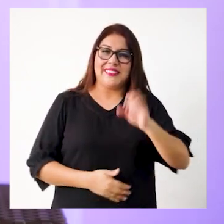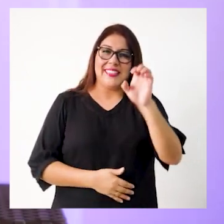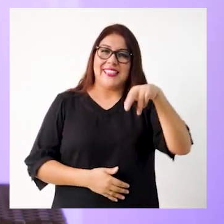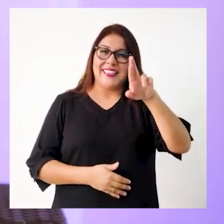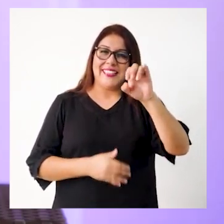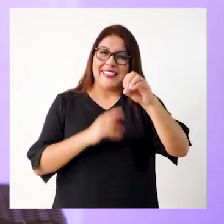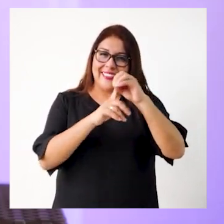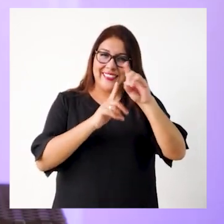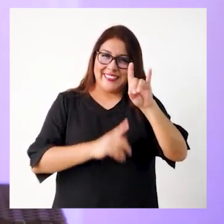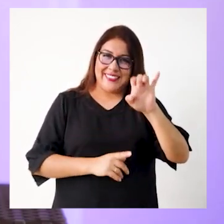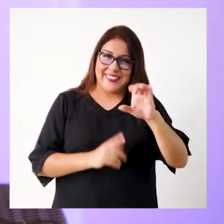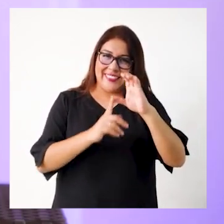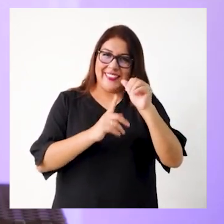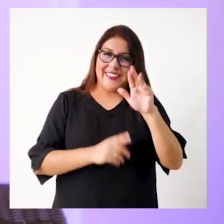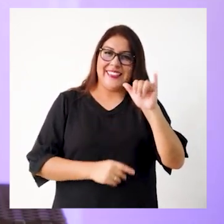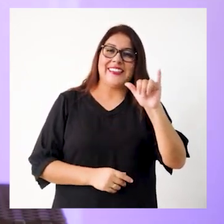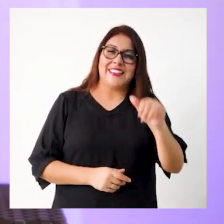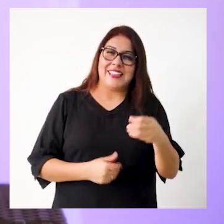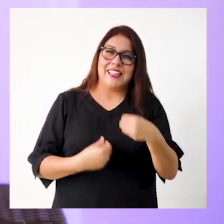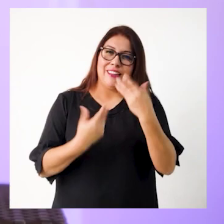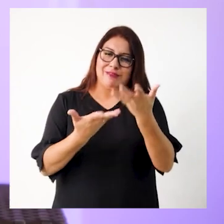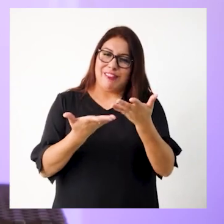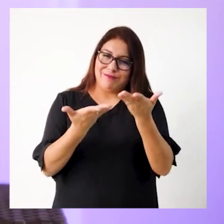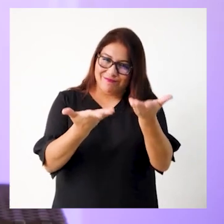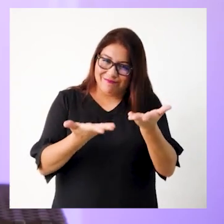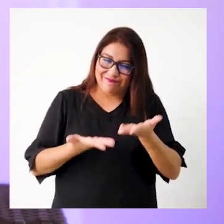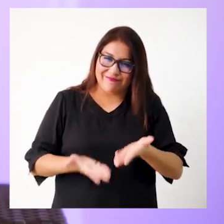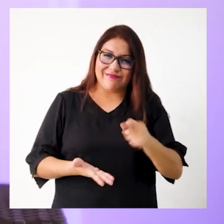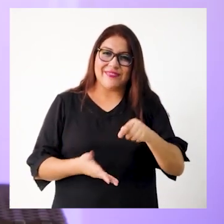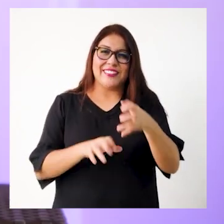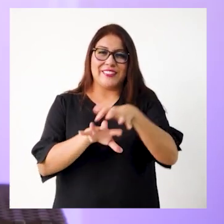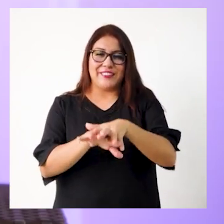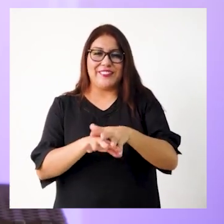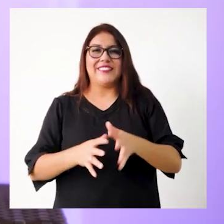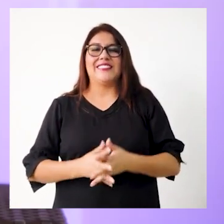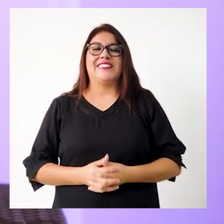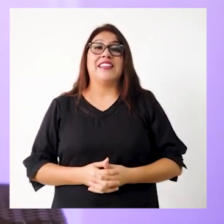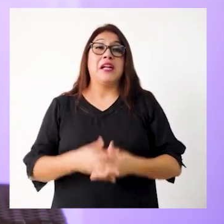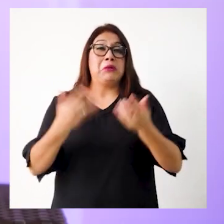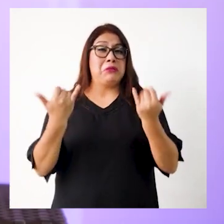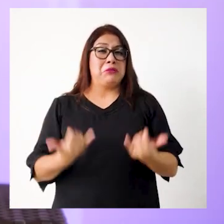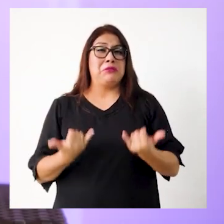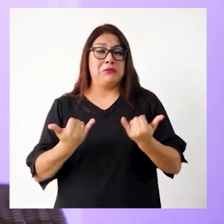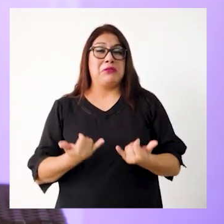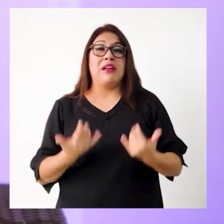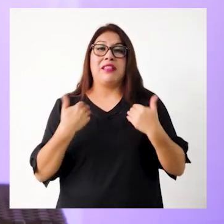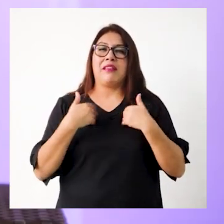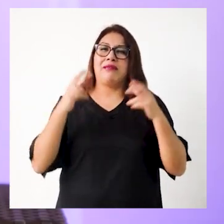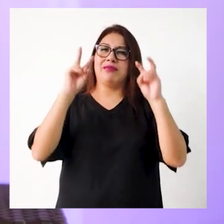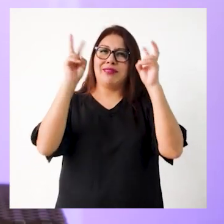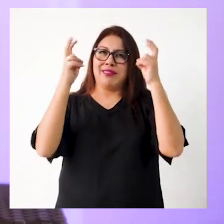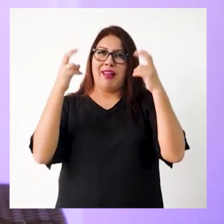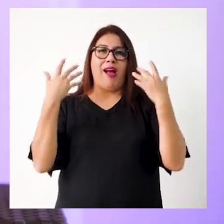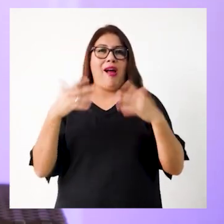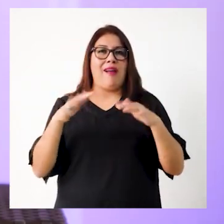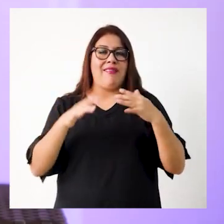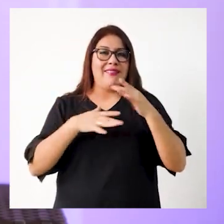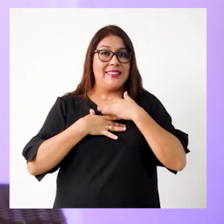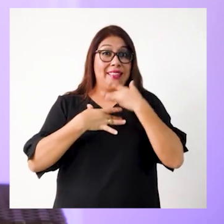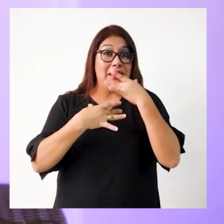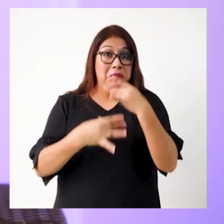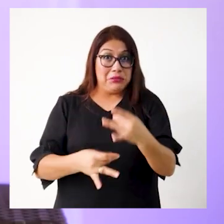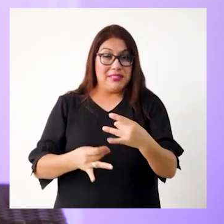amigo Enrique Alberto Bustos Garay les da la más cordial bienvenida a Inclusión. Hoy tenemos un tema